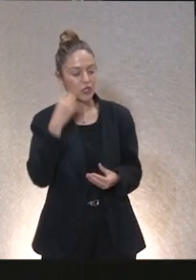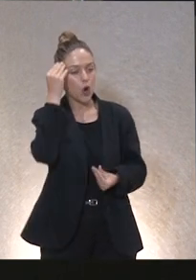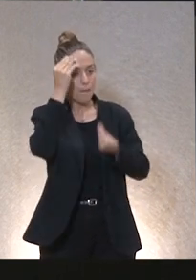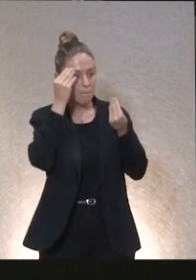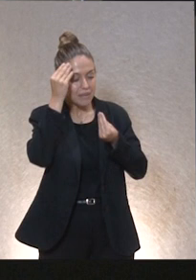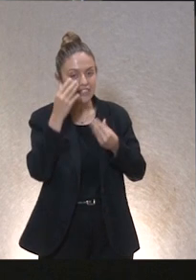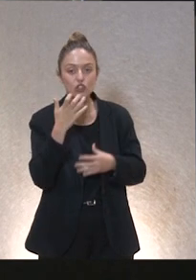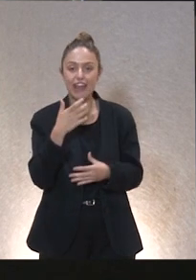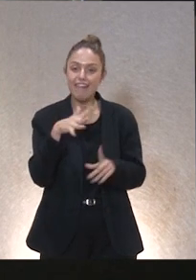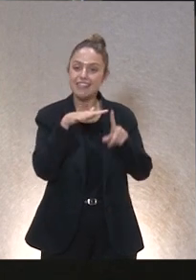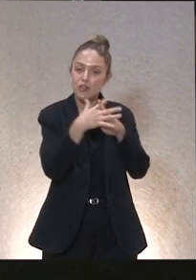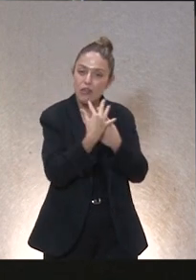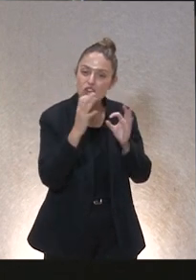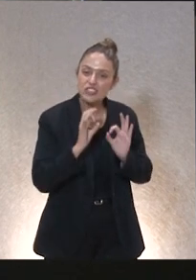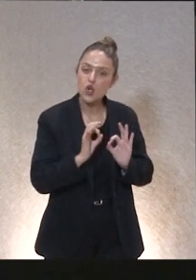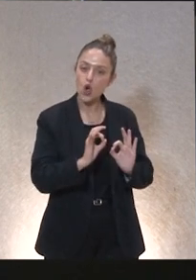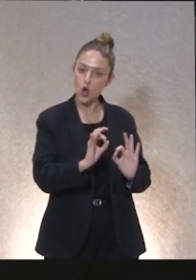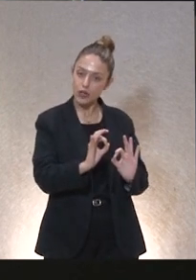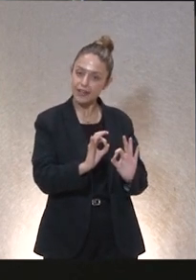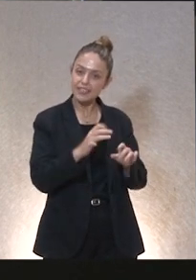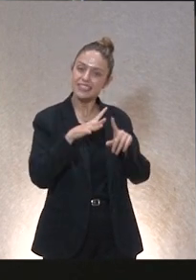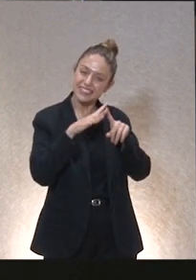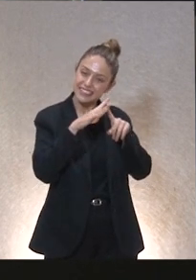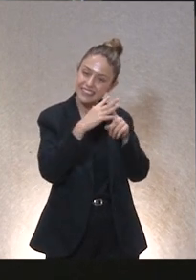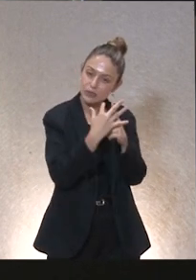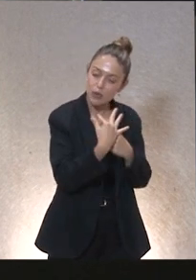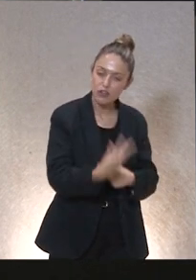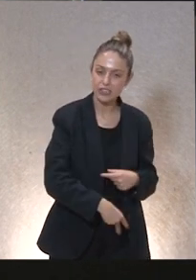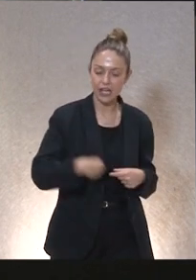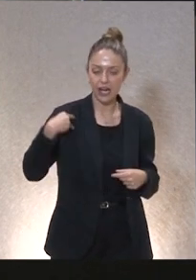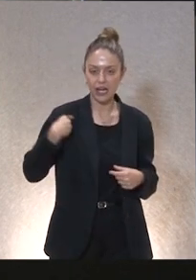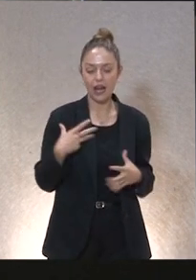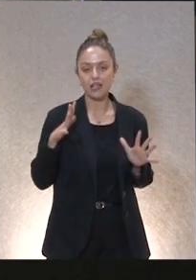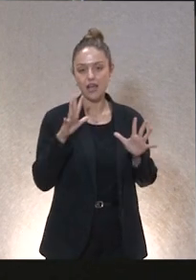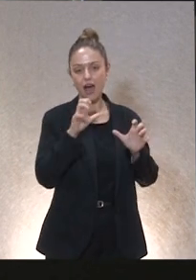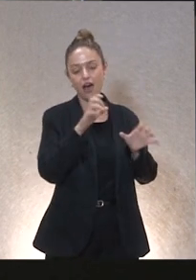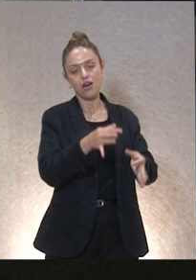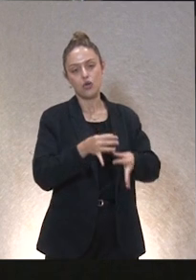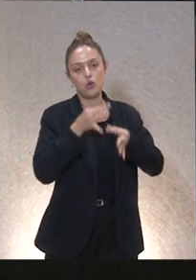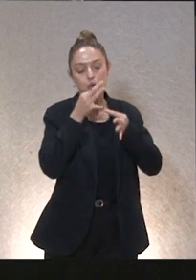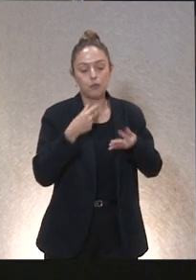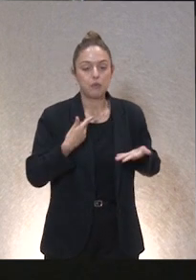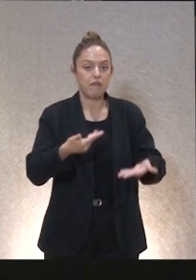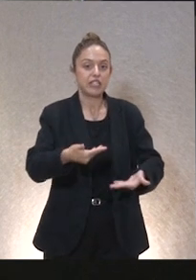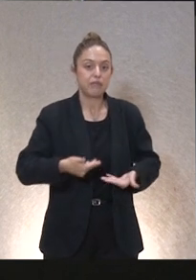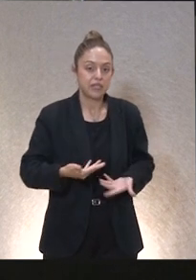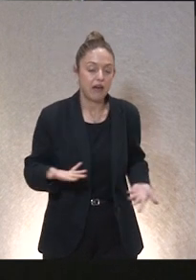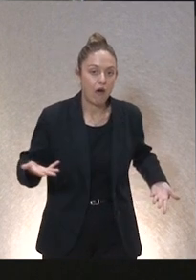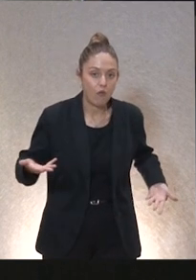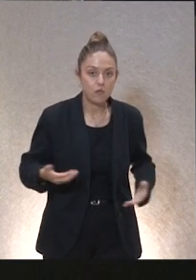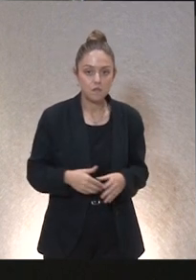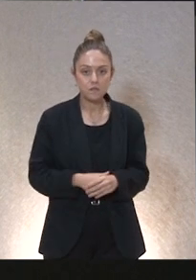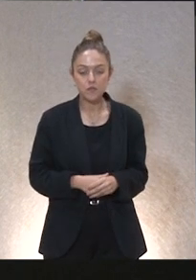casos concretos sacamos conclusiones generales Pero bueno me habéis invitado y